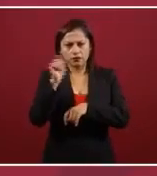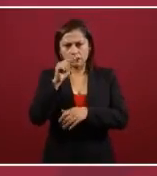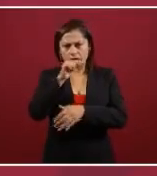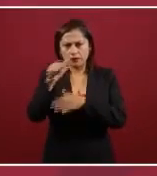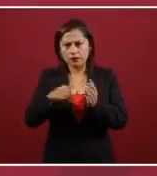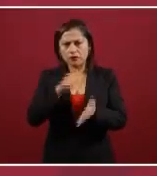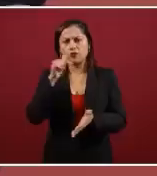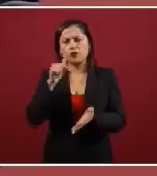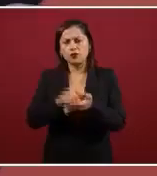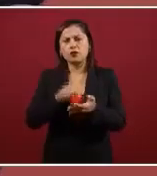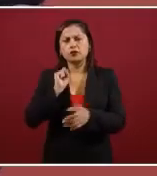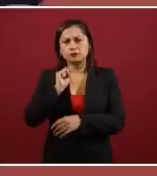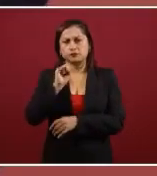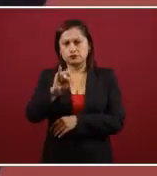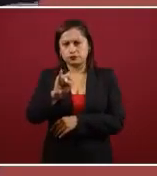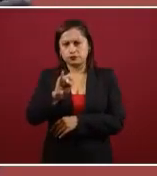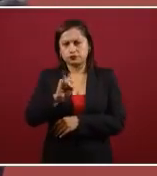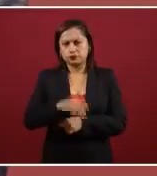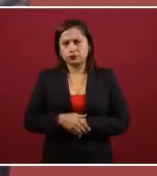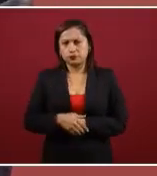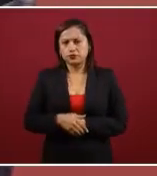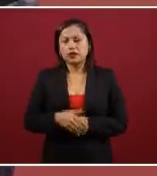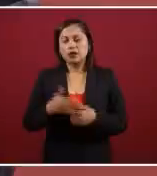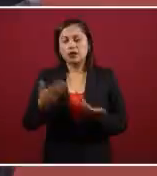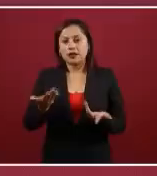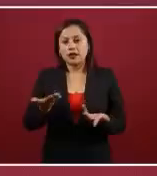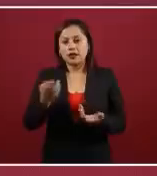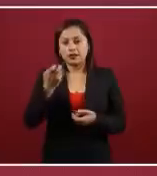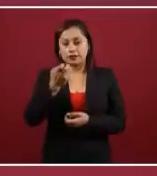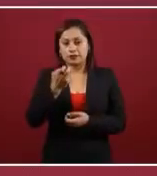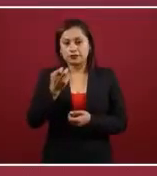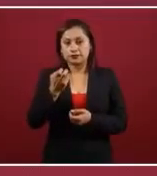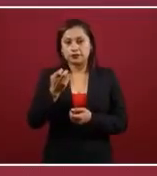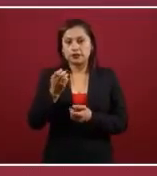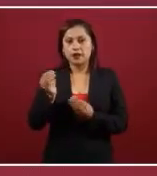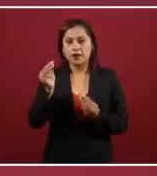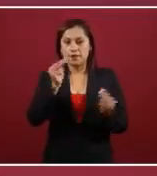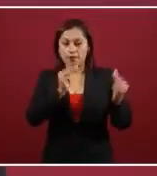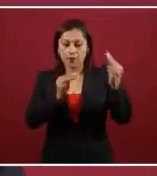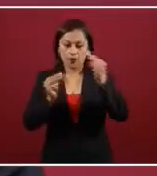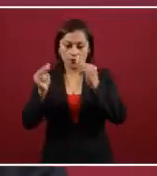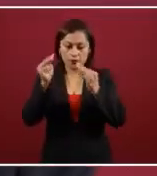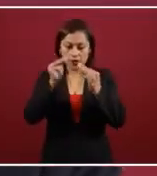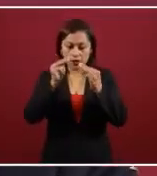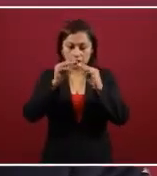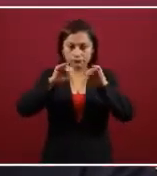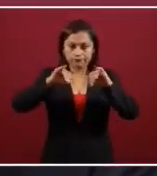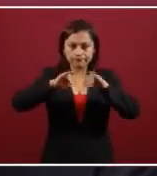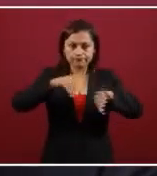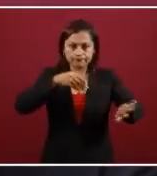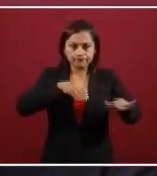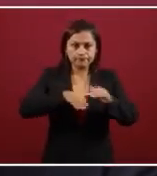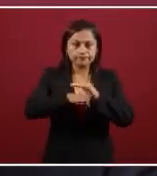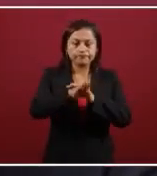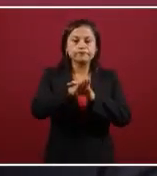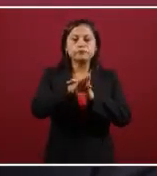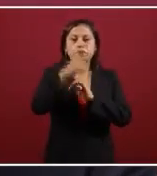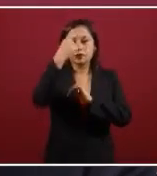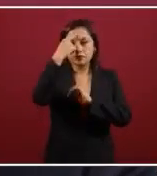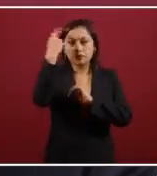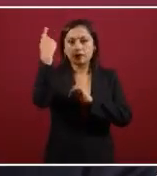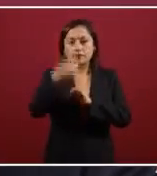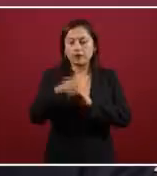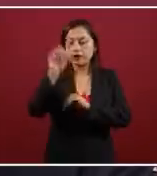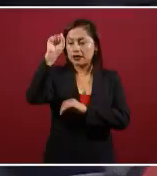es atravesar la sierra para unir esa parte de